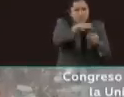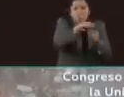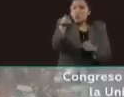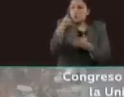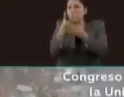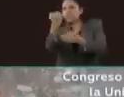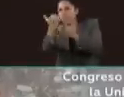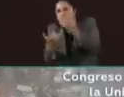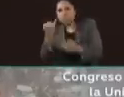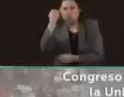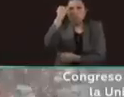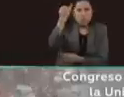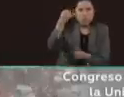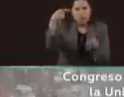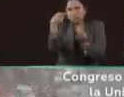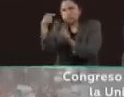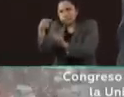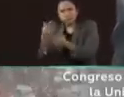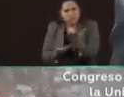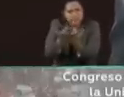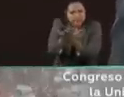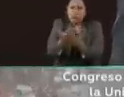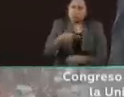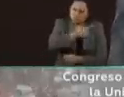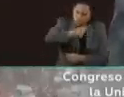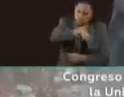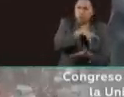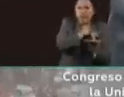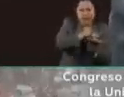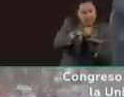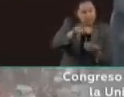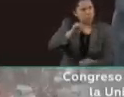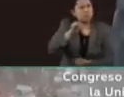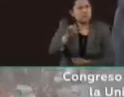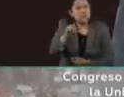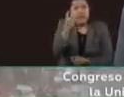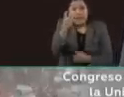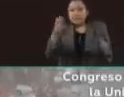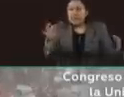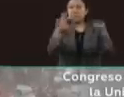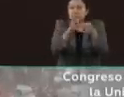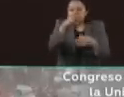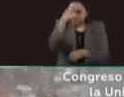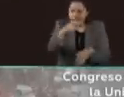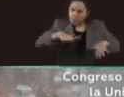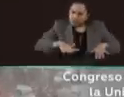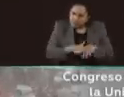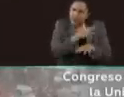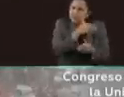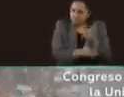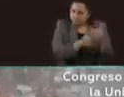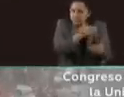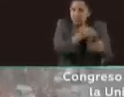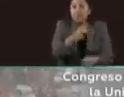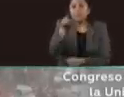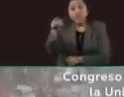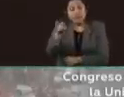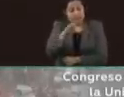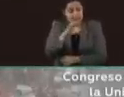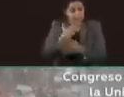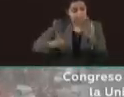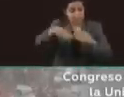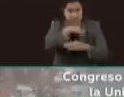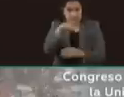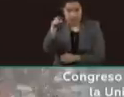sus proyectos y para consolidar la transformación de México. La doctora Claudia Sheinbaum es nuestra líder y hará historia como